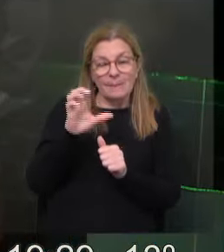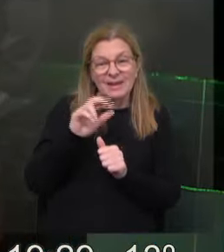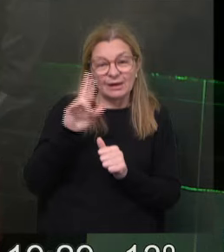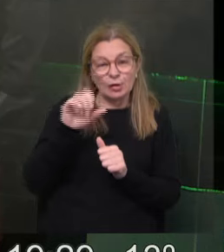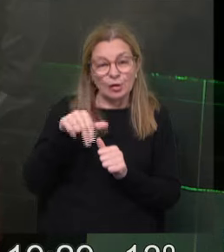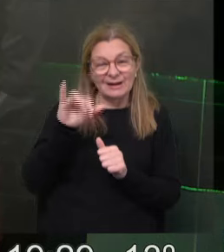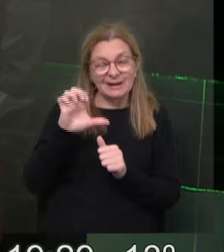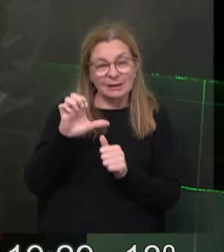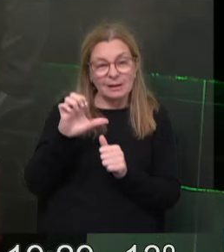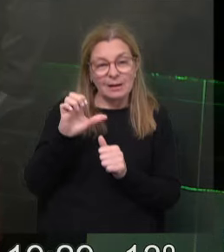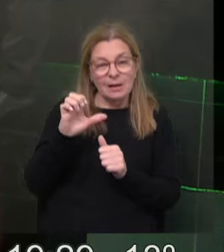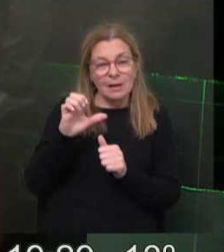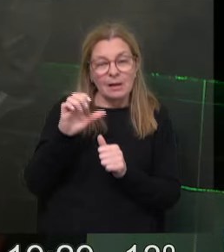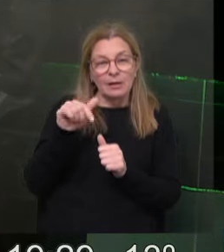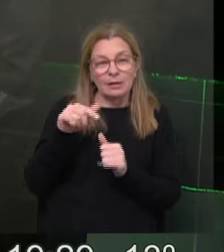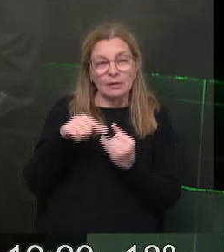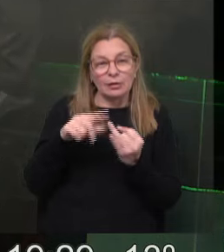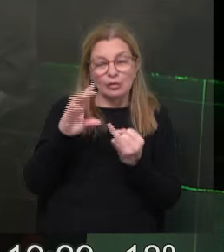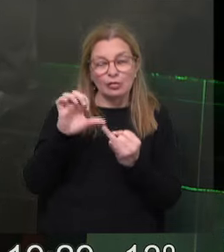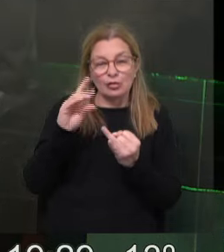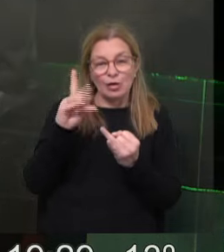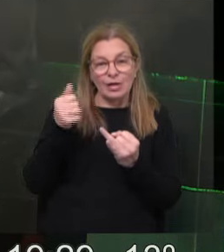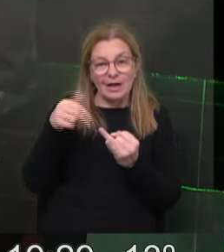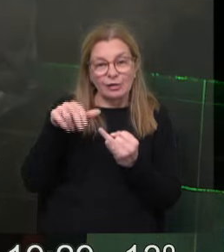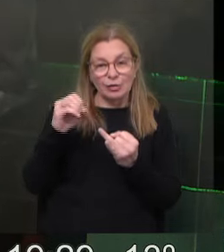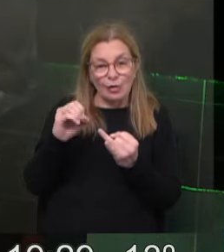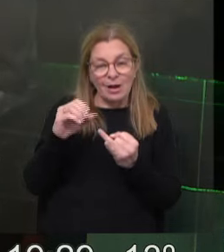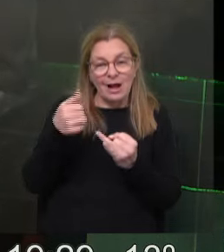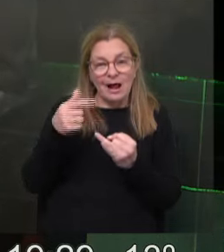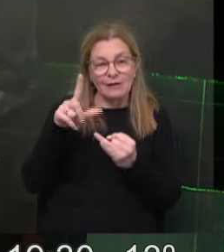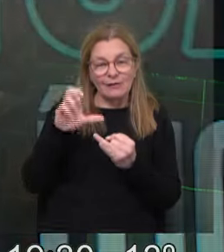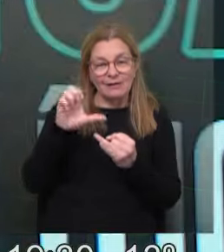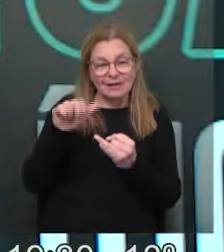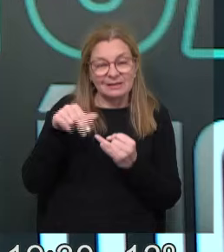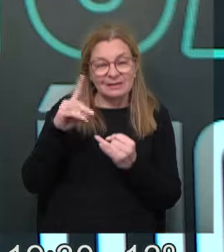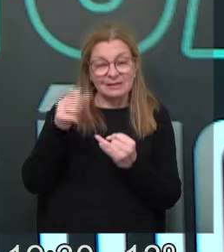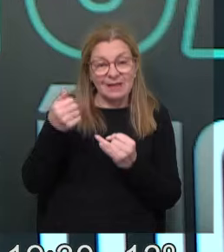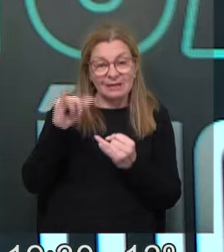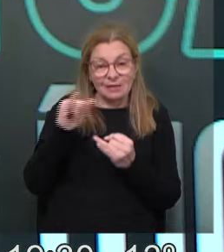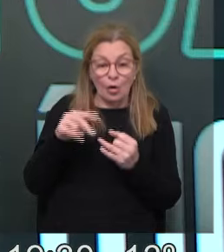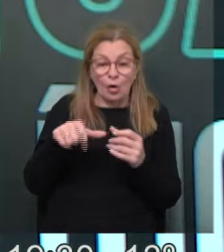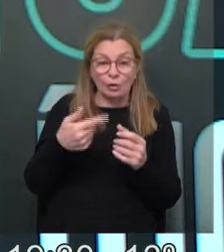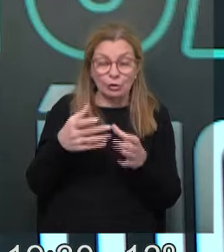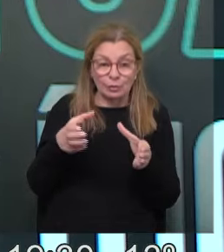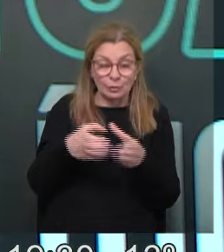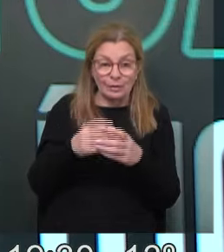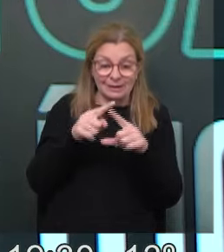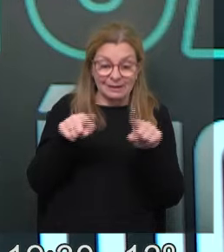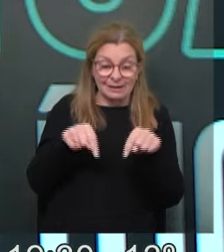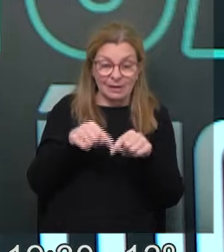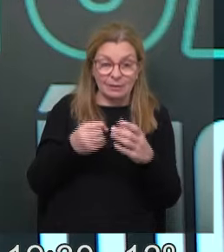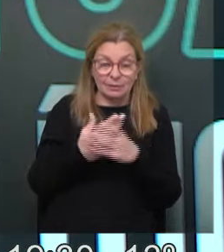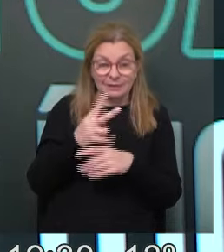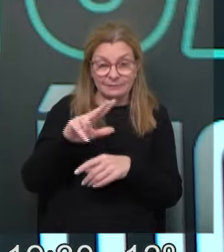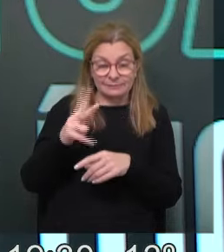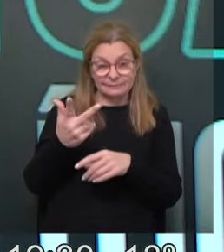eh Pérez bonavita sodano y albernaz no y ahí hay otro espacio conformado donde habría otra lista una